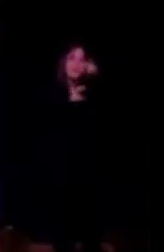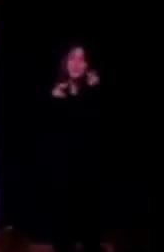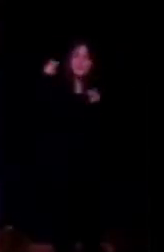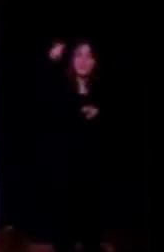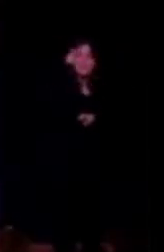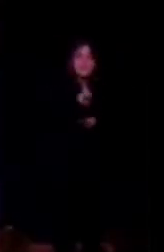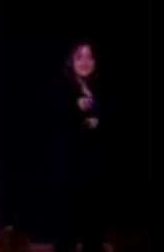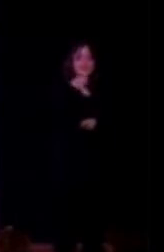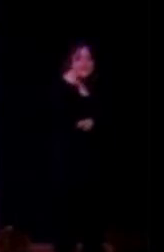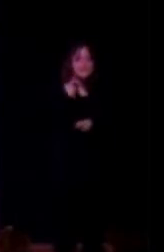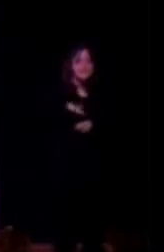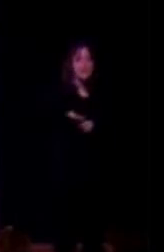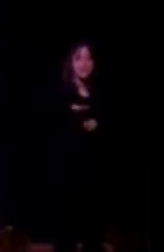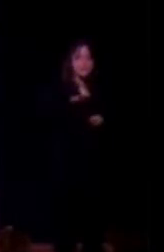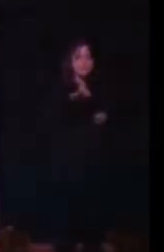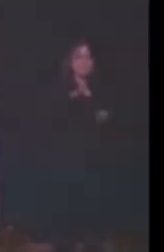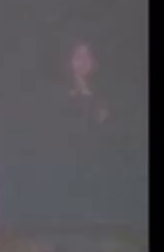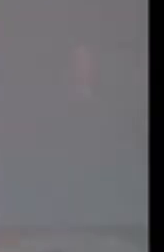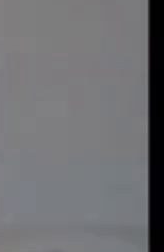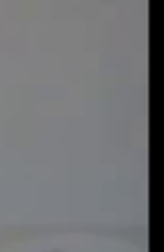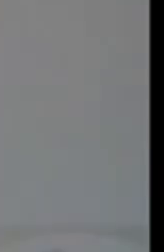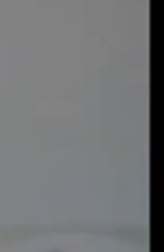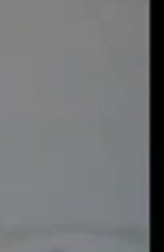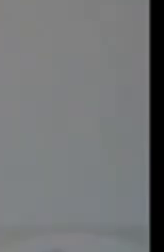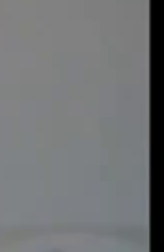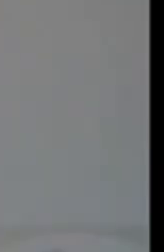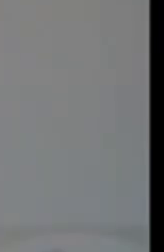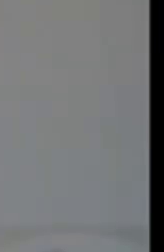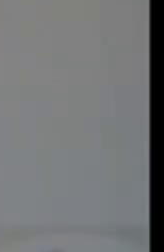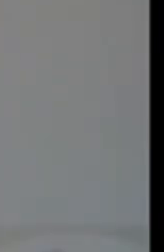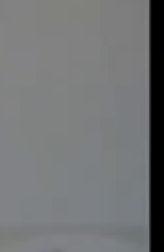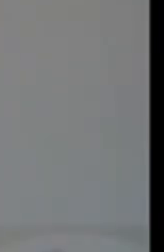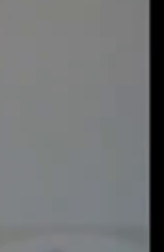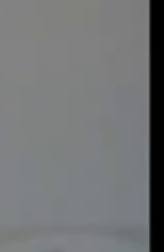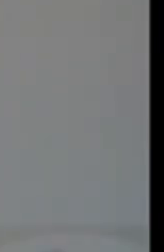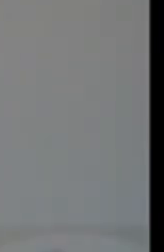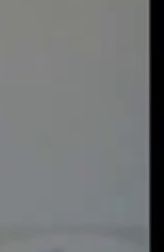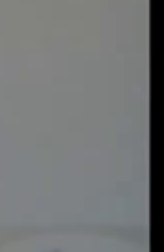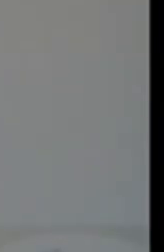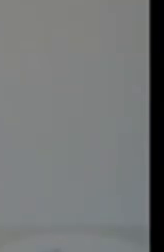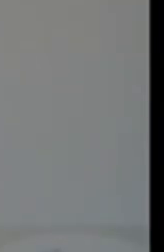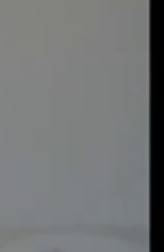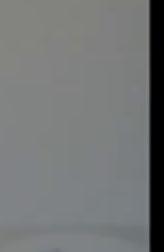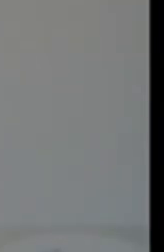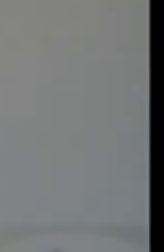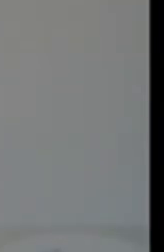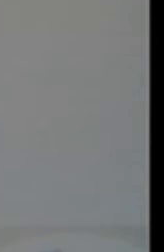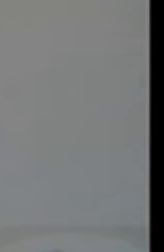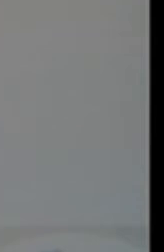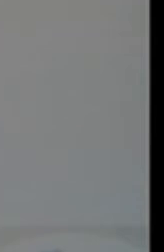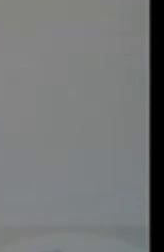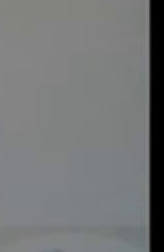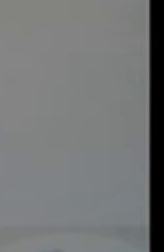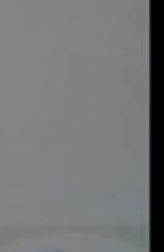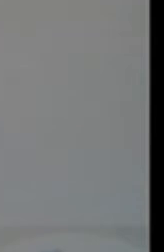educación integrada bien en ese plan que os recomiendo que volváis a